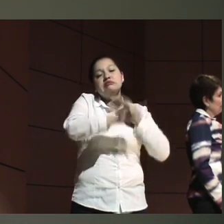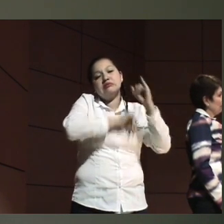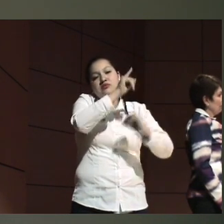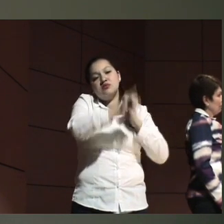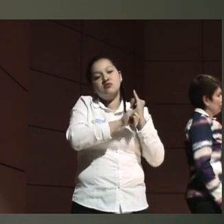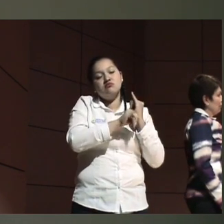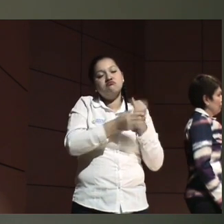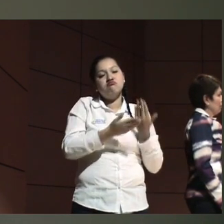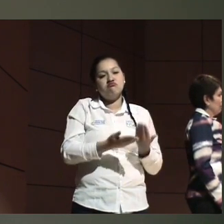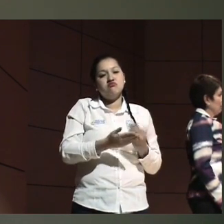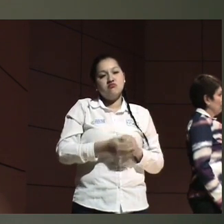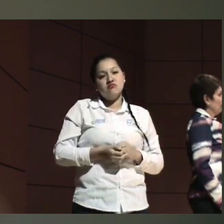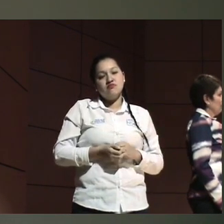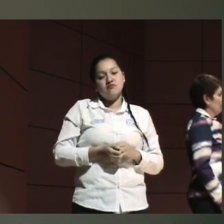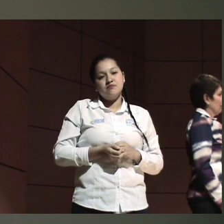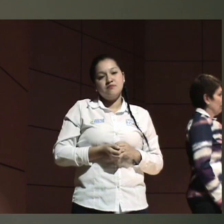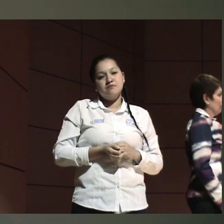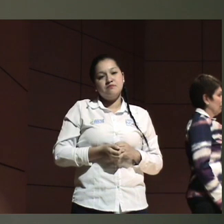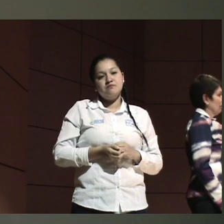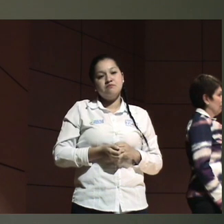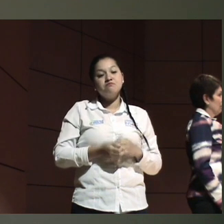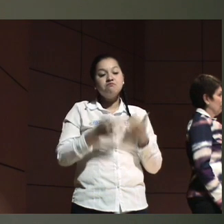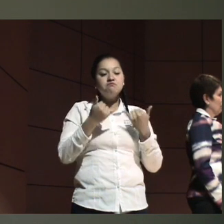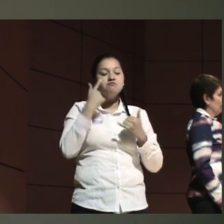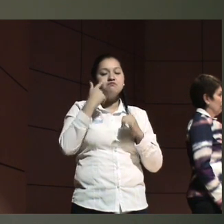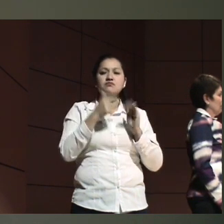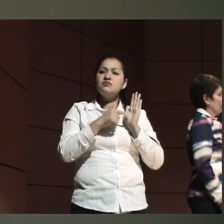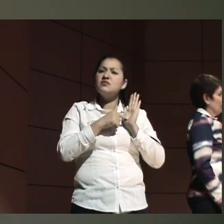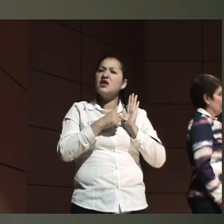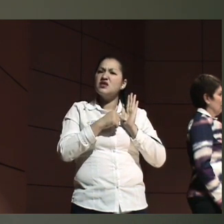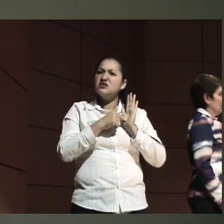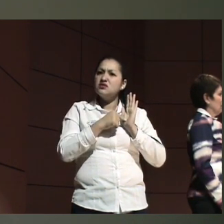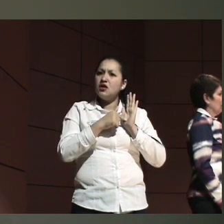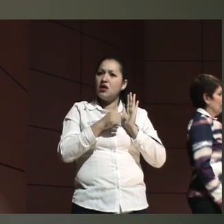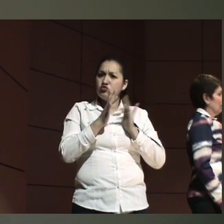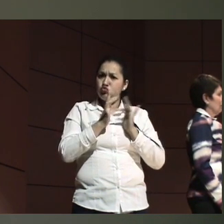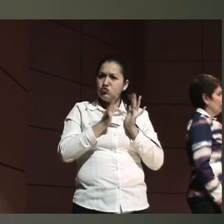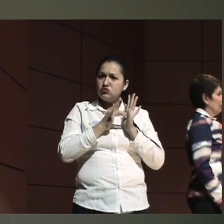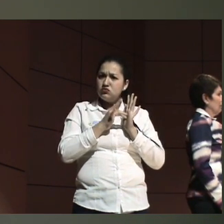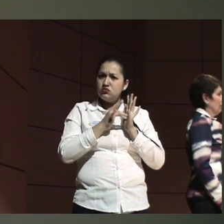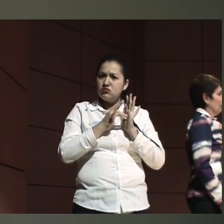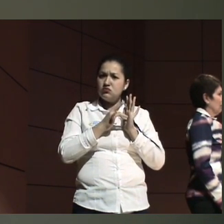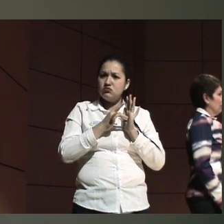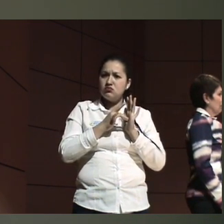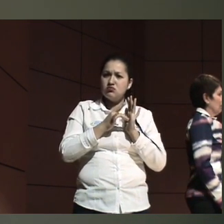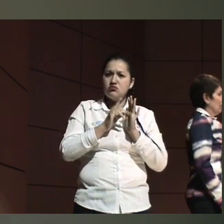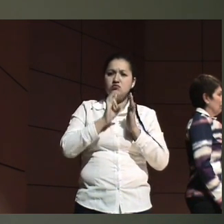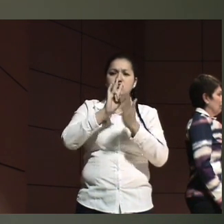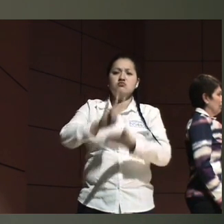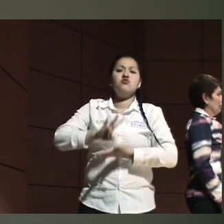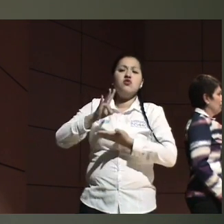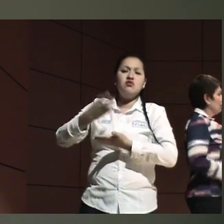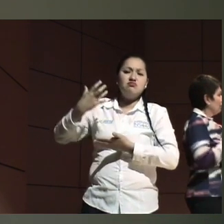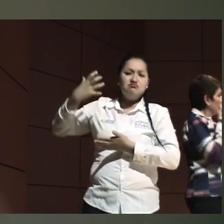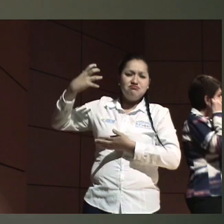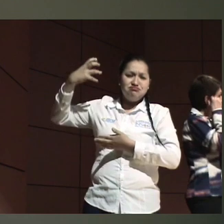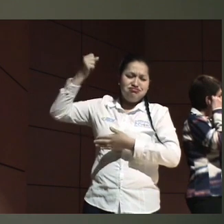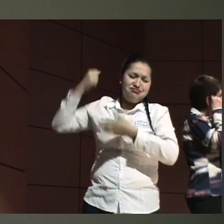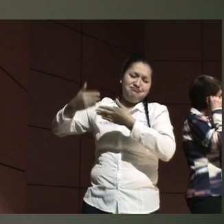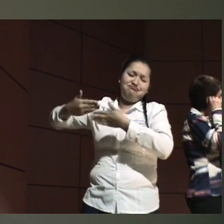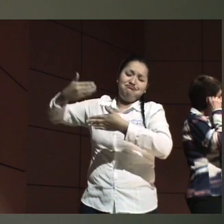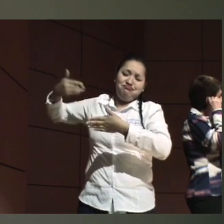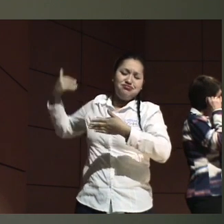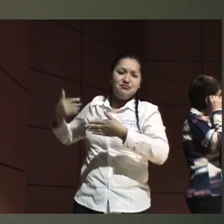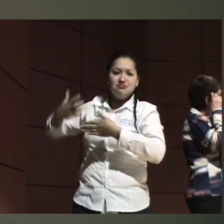hemos encargado de perpetuar modelos en desuso en este momento y en una jornada mientras que nosotros estamos hablando acá